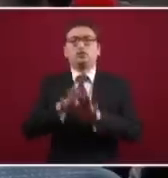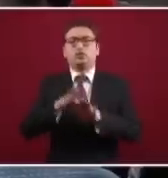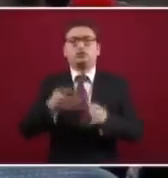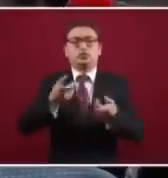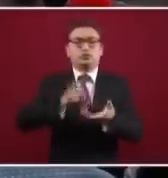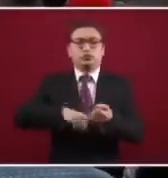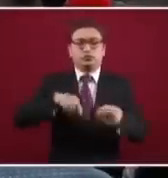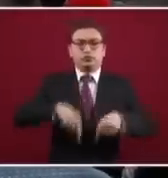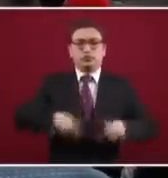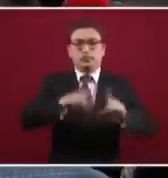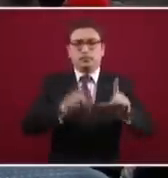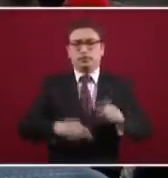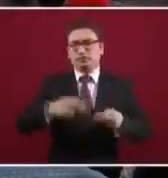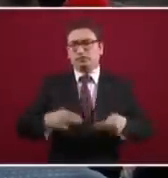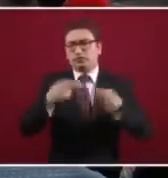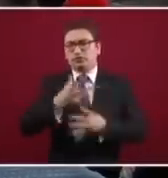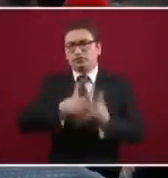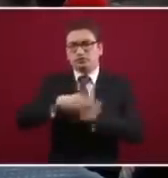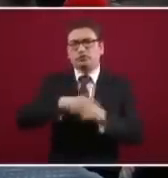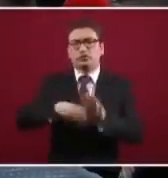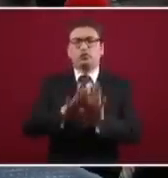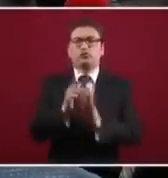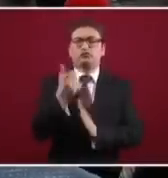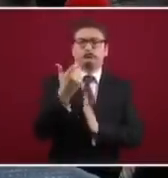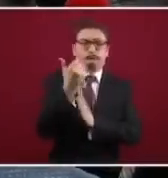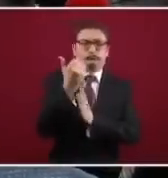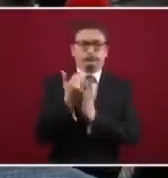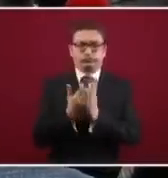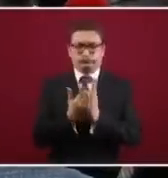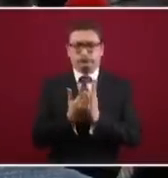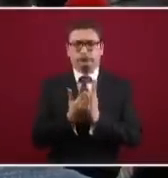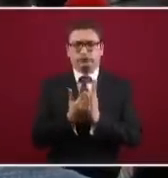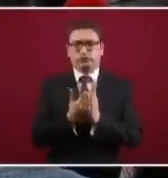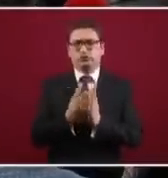interior y se establece que disminuyó